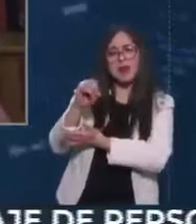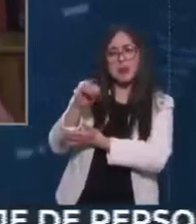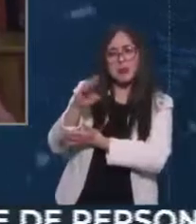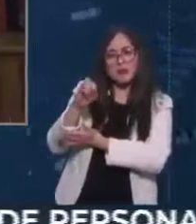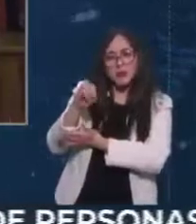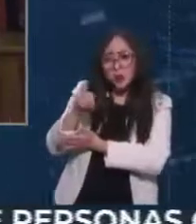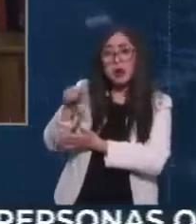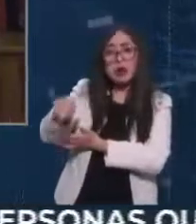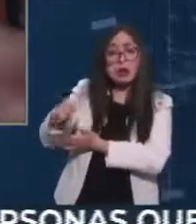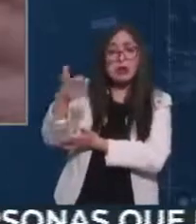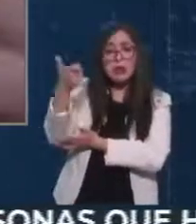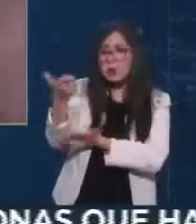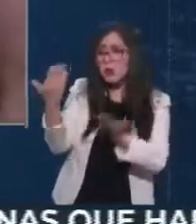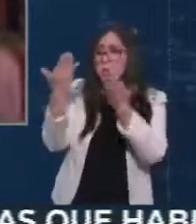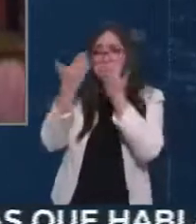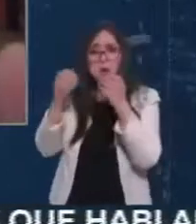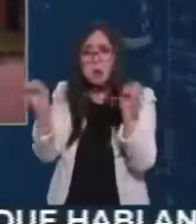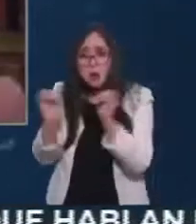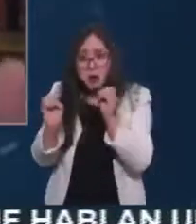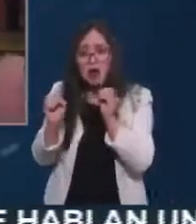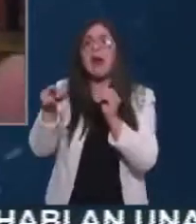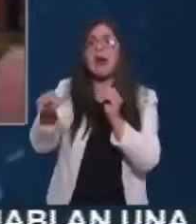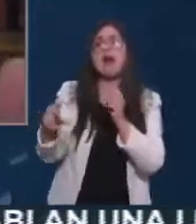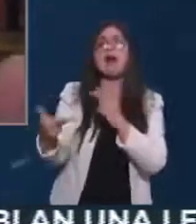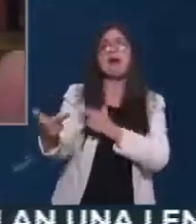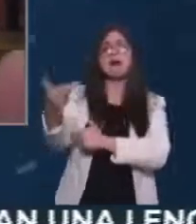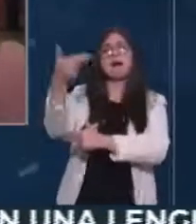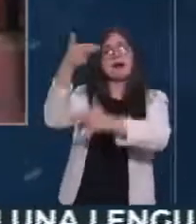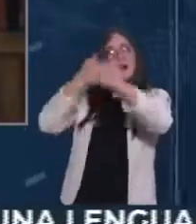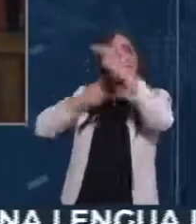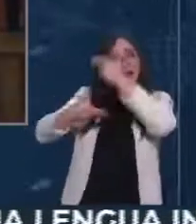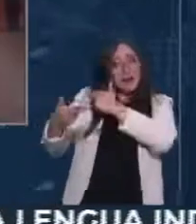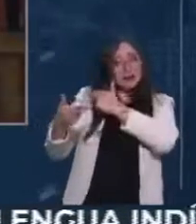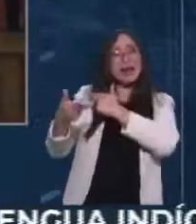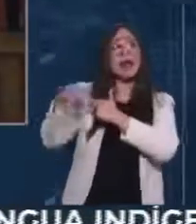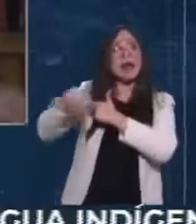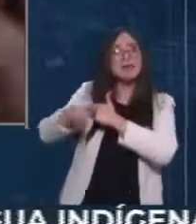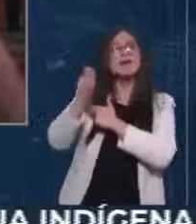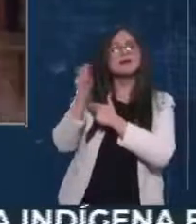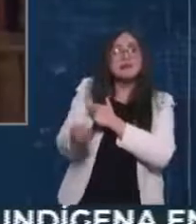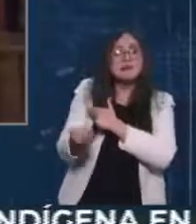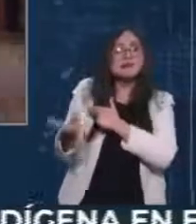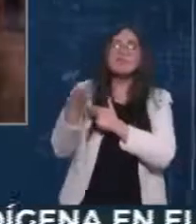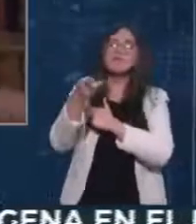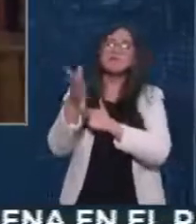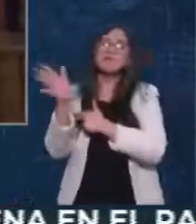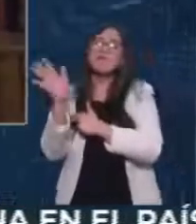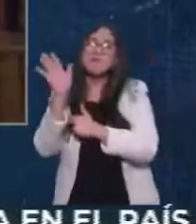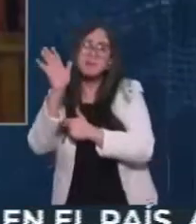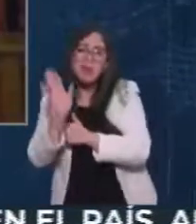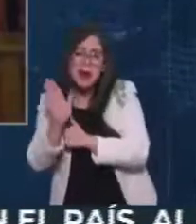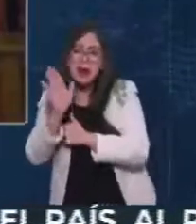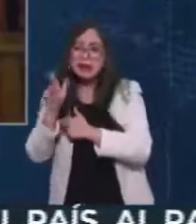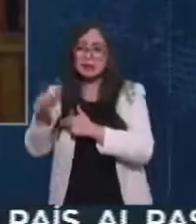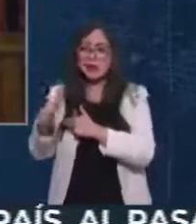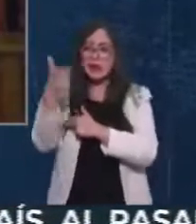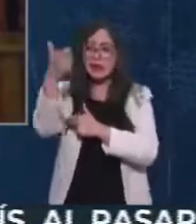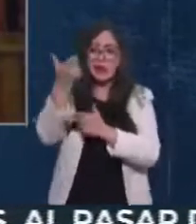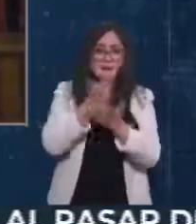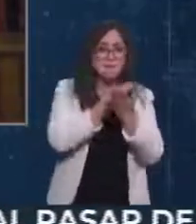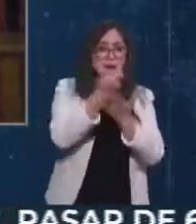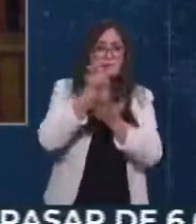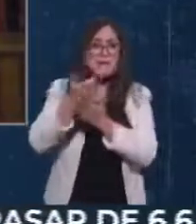en ese fideicomiso se regresa a los tenedores de bonos, ¿no? Y entonces, pues, digamos, matas parte de esas